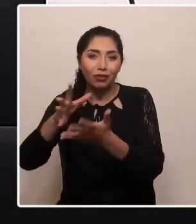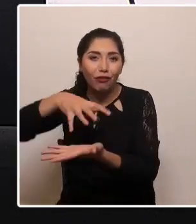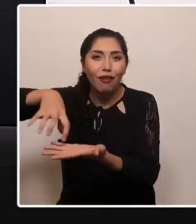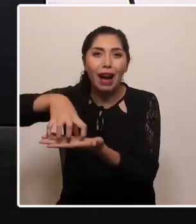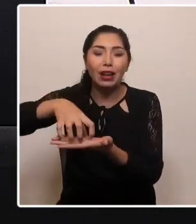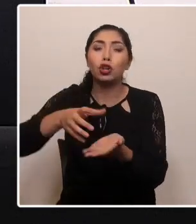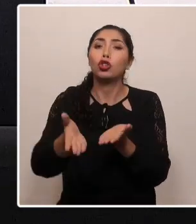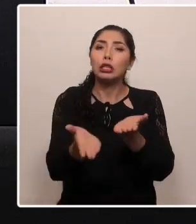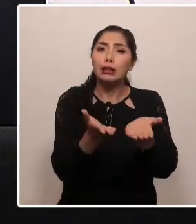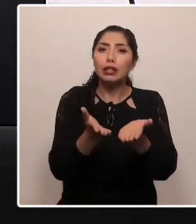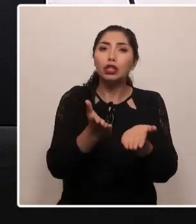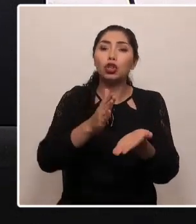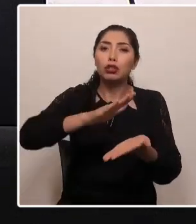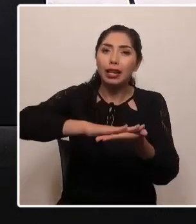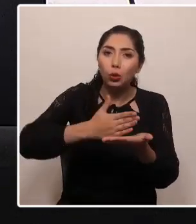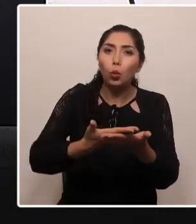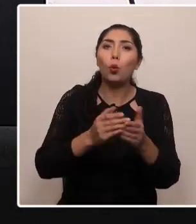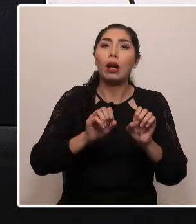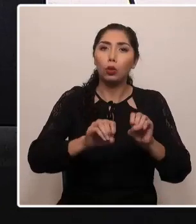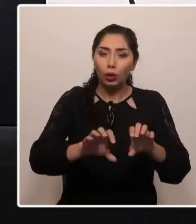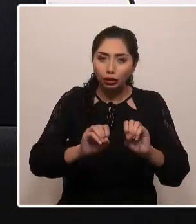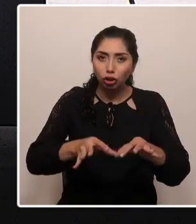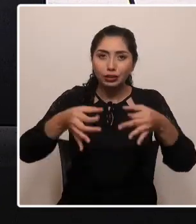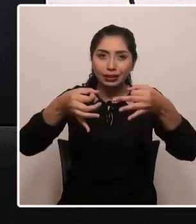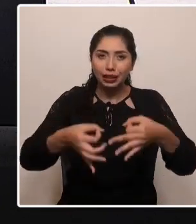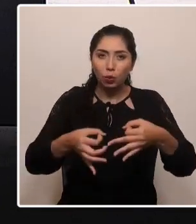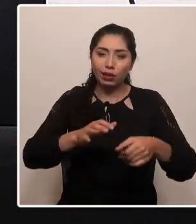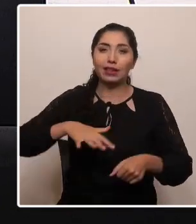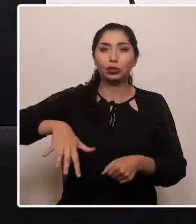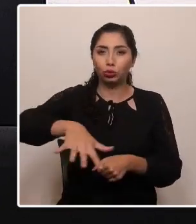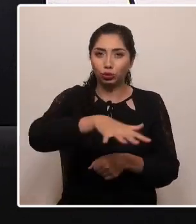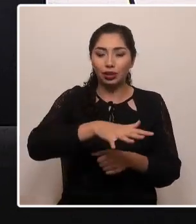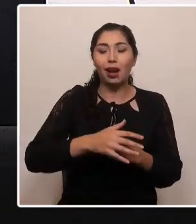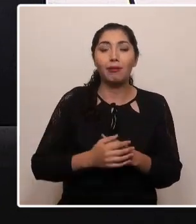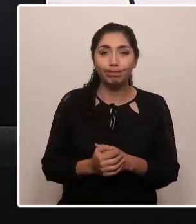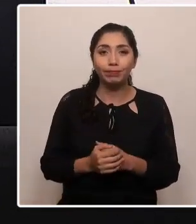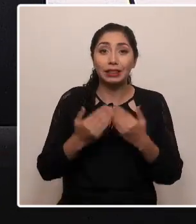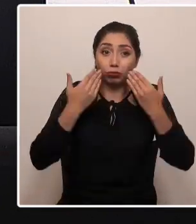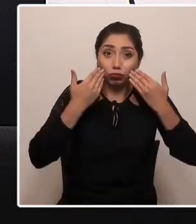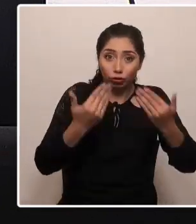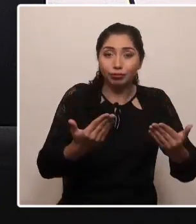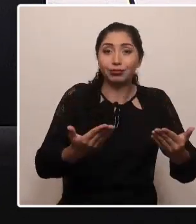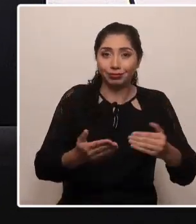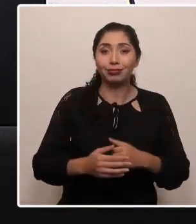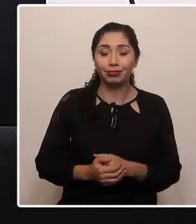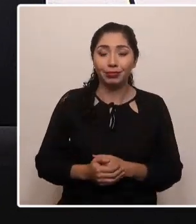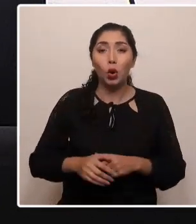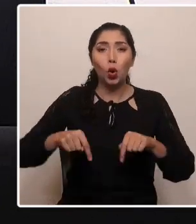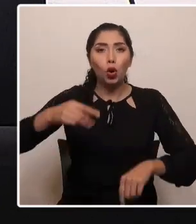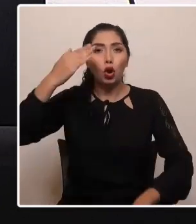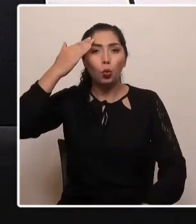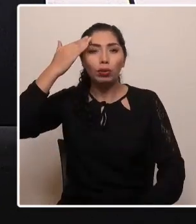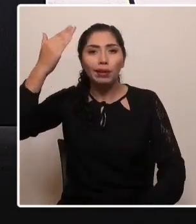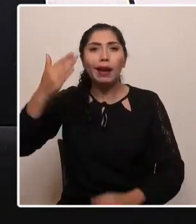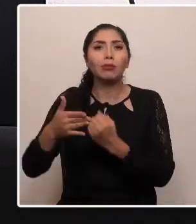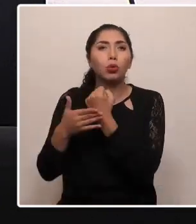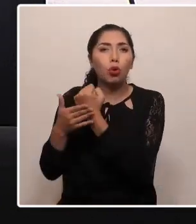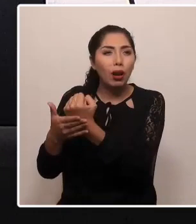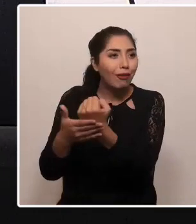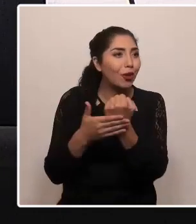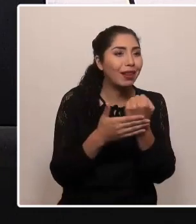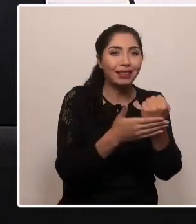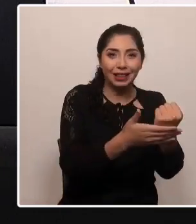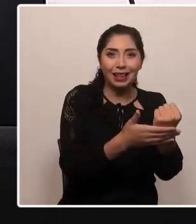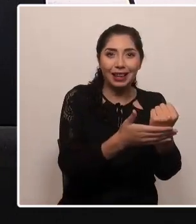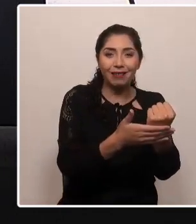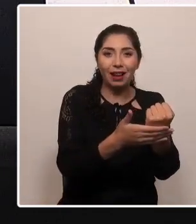de educación y seguridad social que se entregan. Es un día en que colaborativamente moveremos el